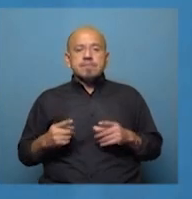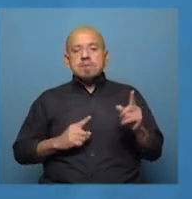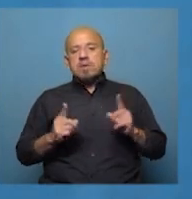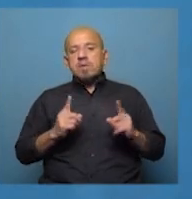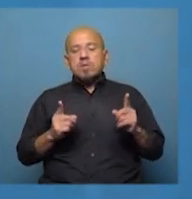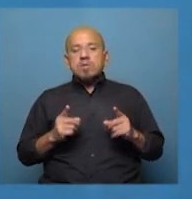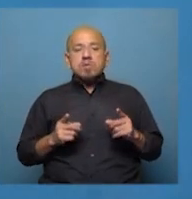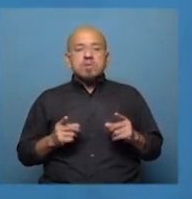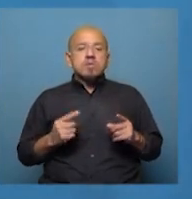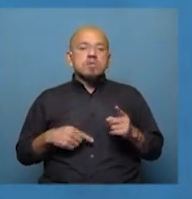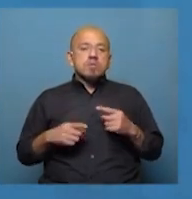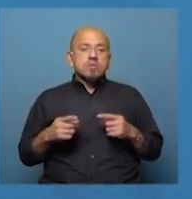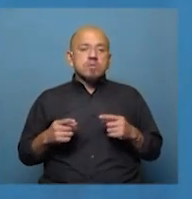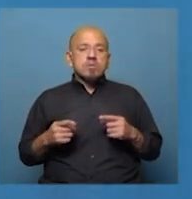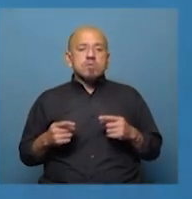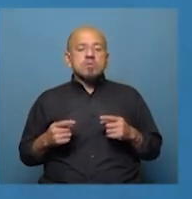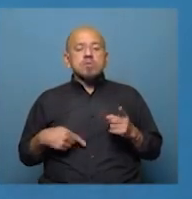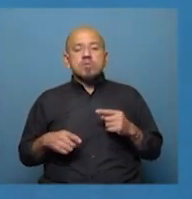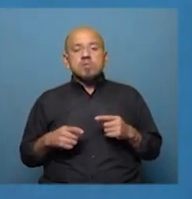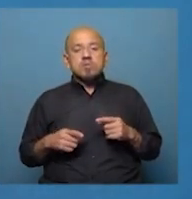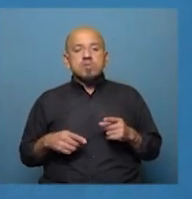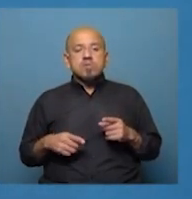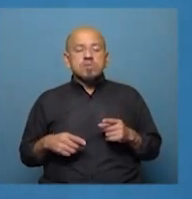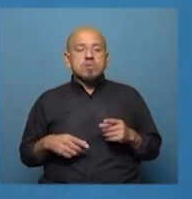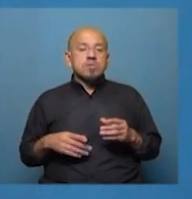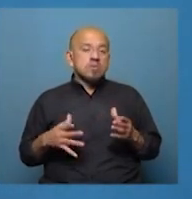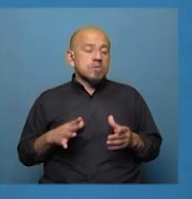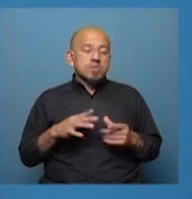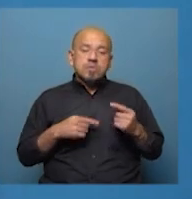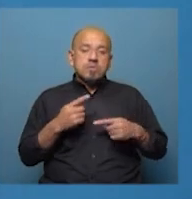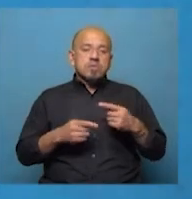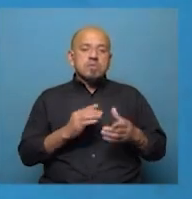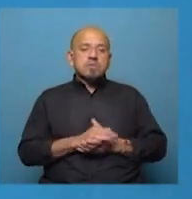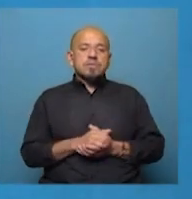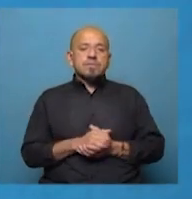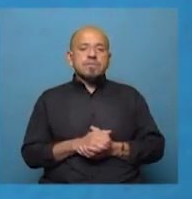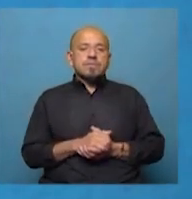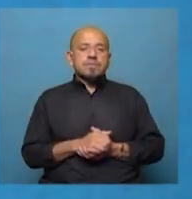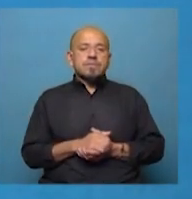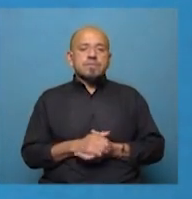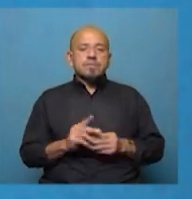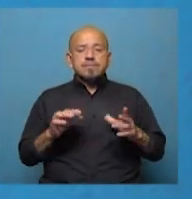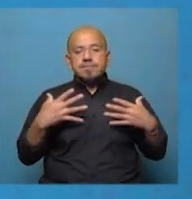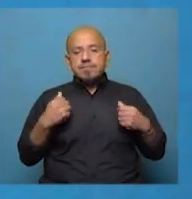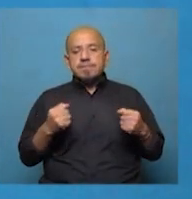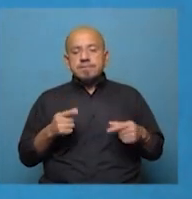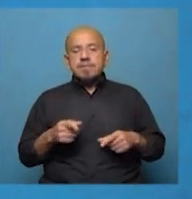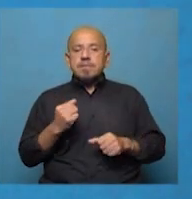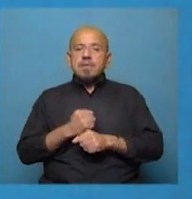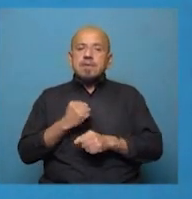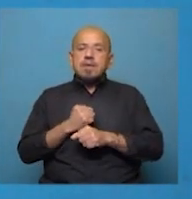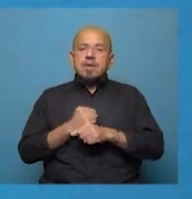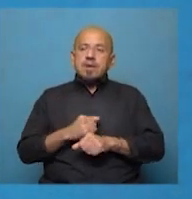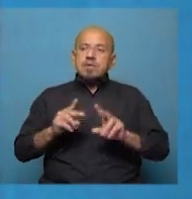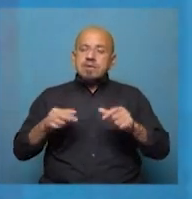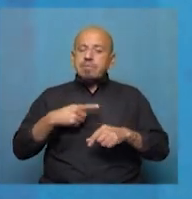recibieron Entonces ese es el camino que tienen que que seguir verdad siguiendo con temas de salud también has trabajado y venís trabajando el tema de